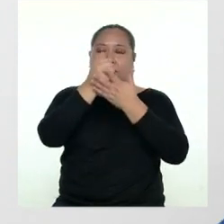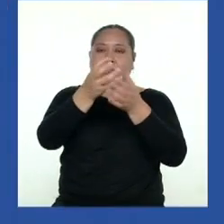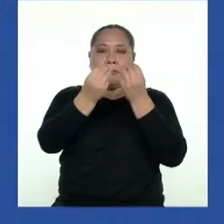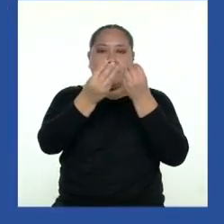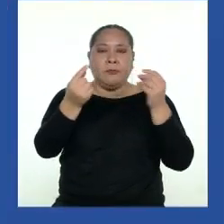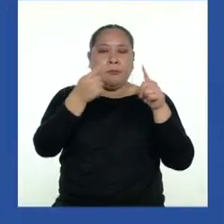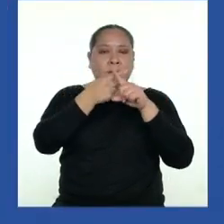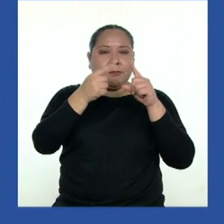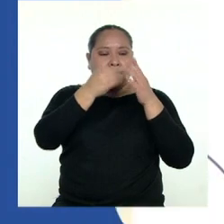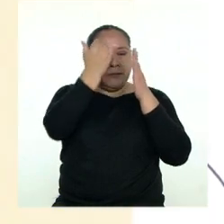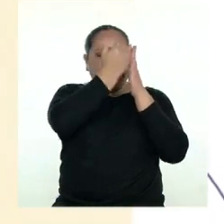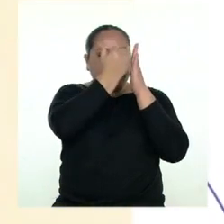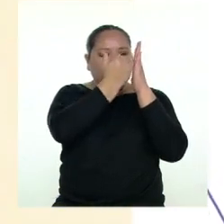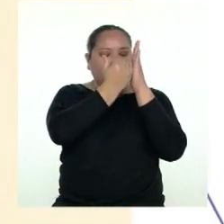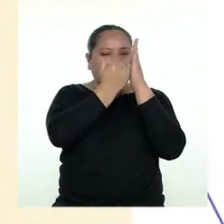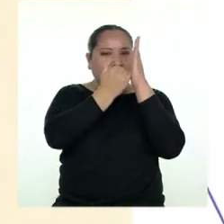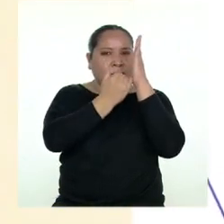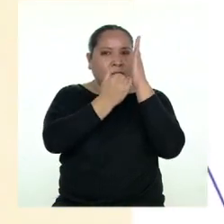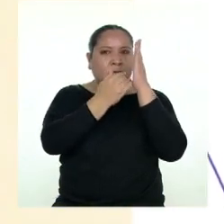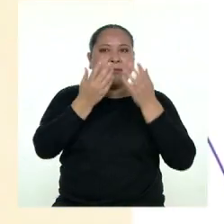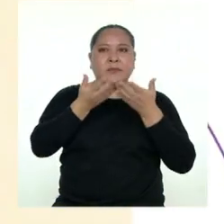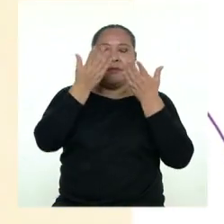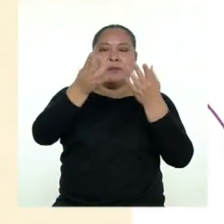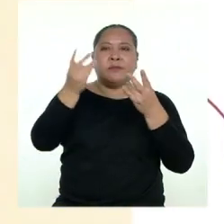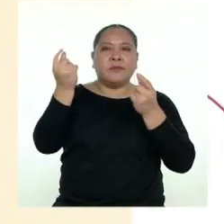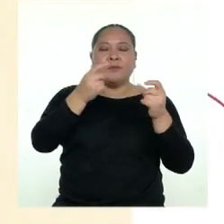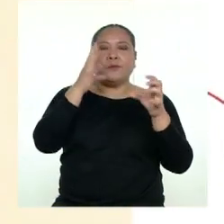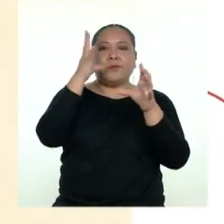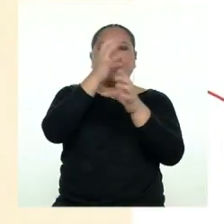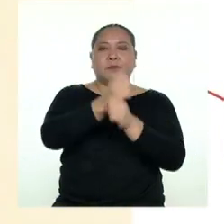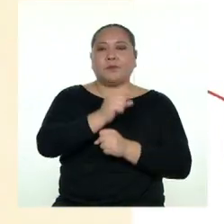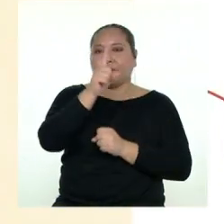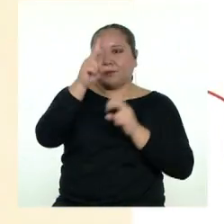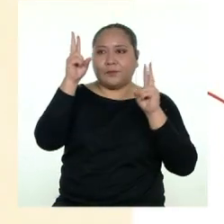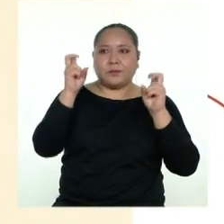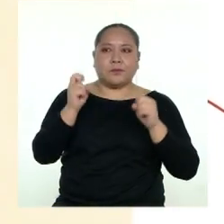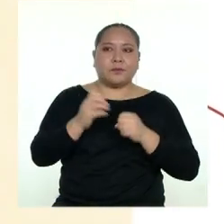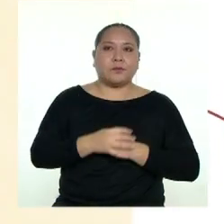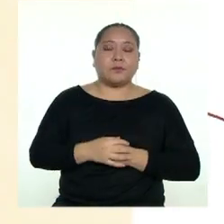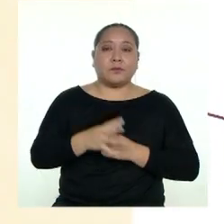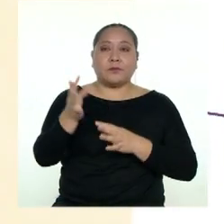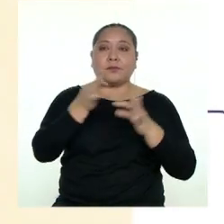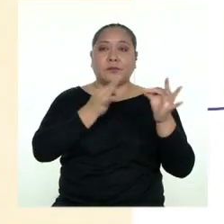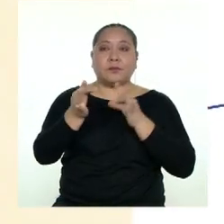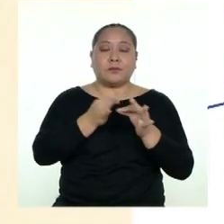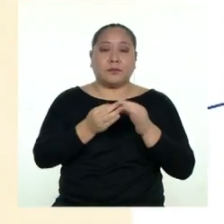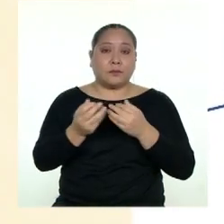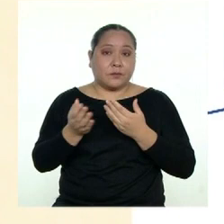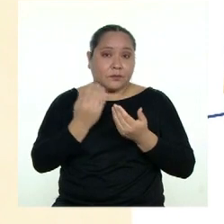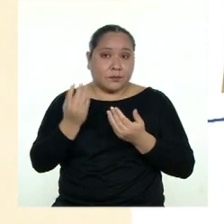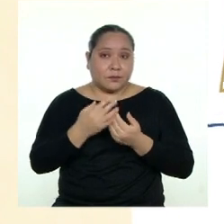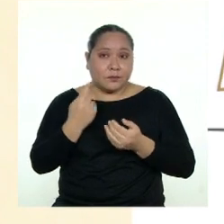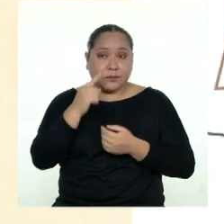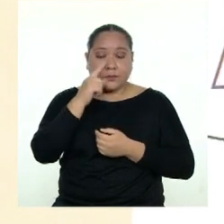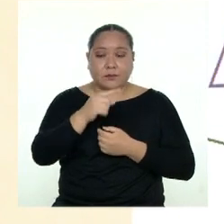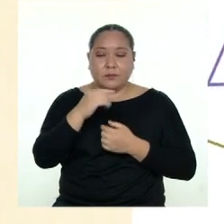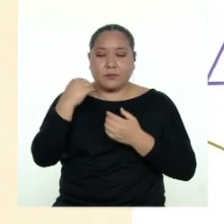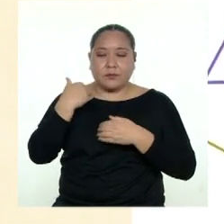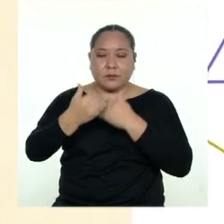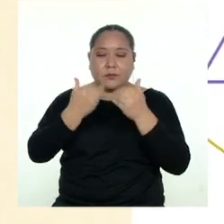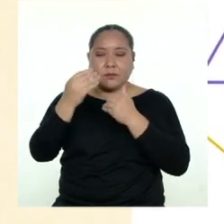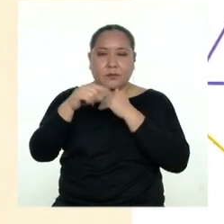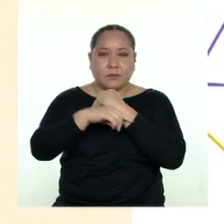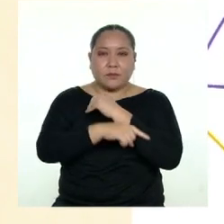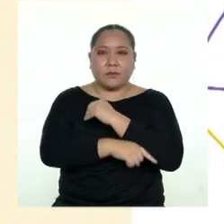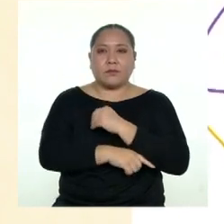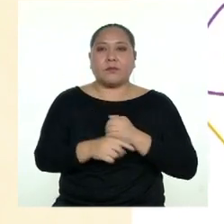versiones pueden ofrecer un rápido resumen sobre un tema, explicar de forma sencilla un proceso complejo,